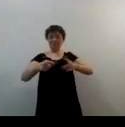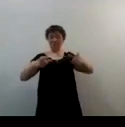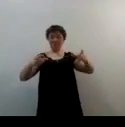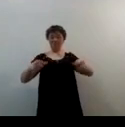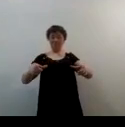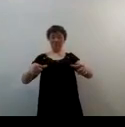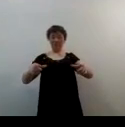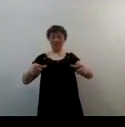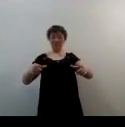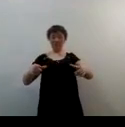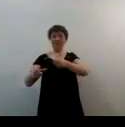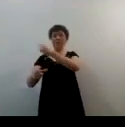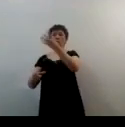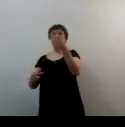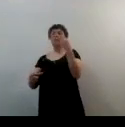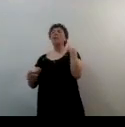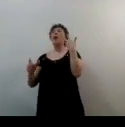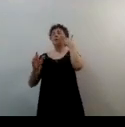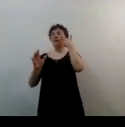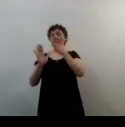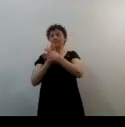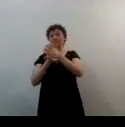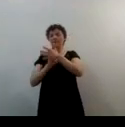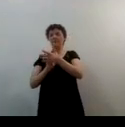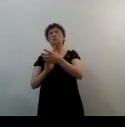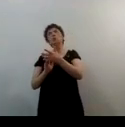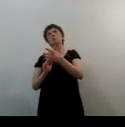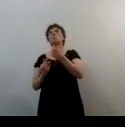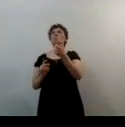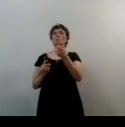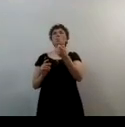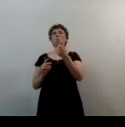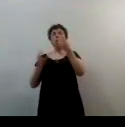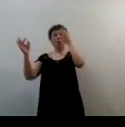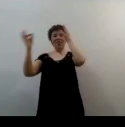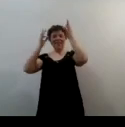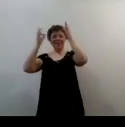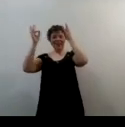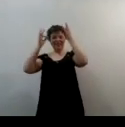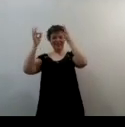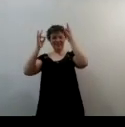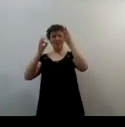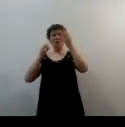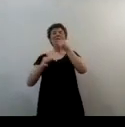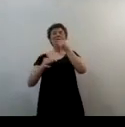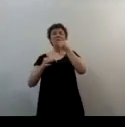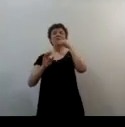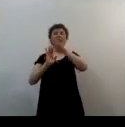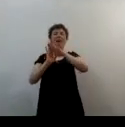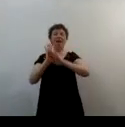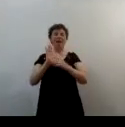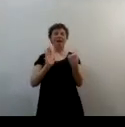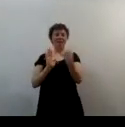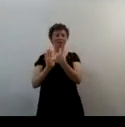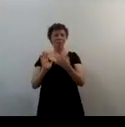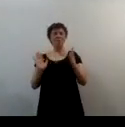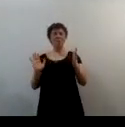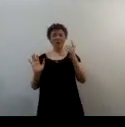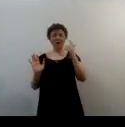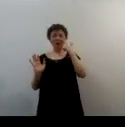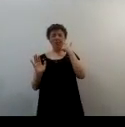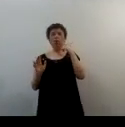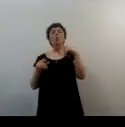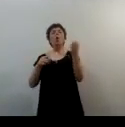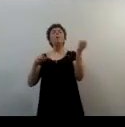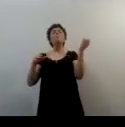dice que hay que hacer un máster. A ver, es un poquillo detallado, alimento por alimento, pero bueno, como os voy a pasar la presentación,